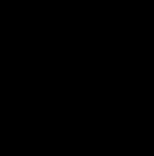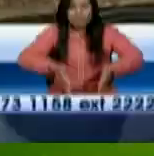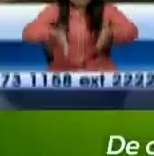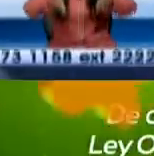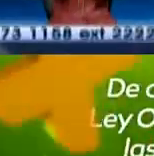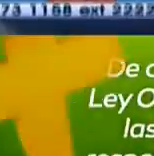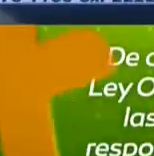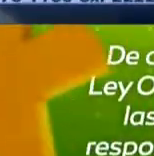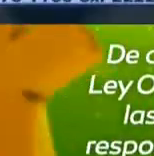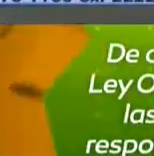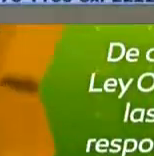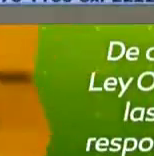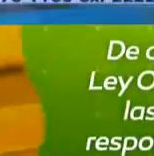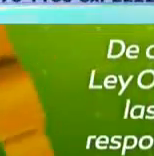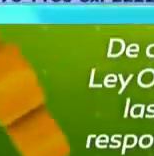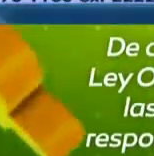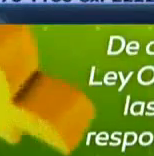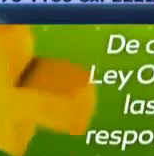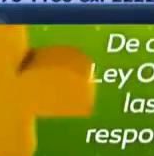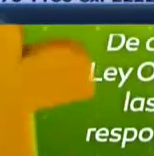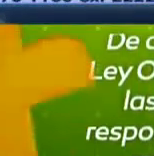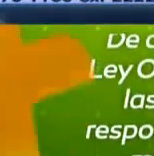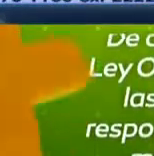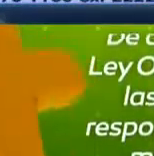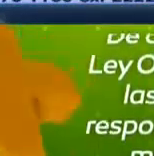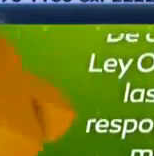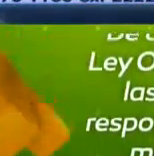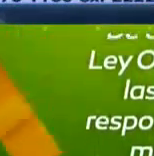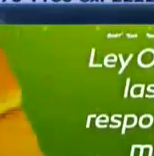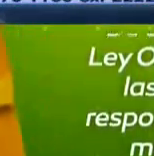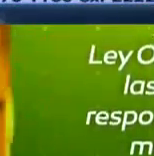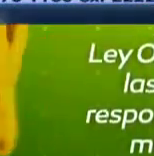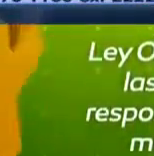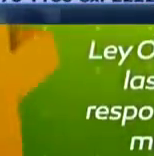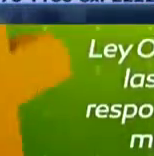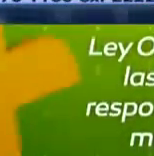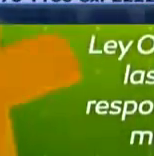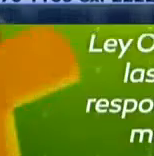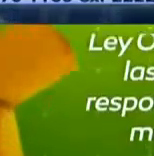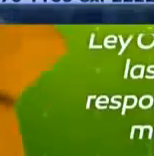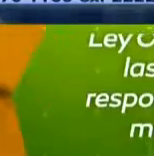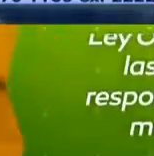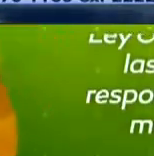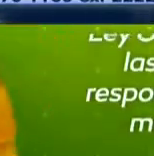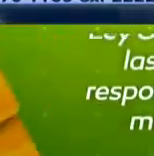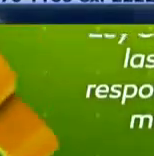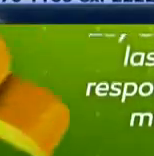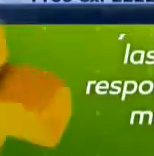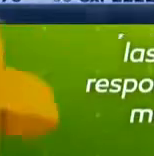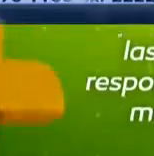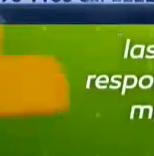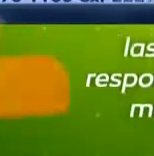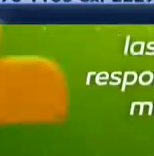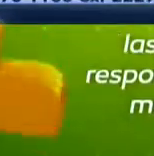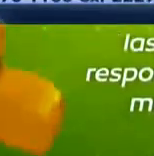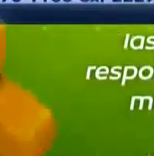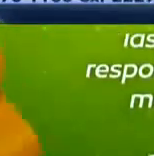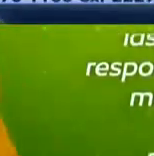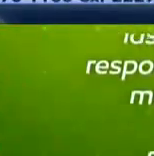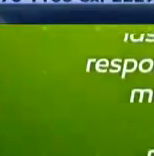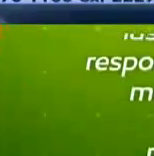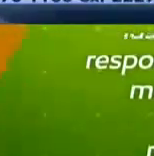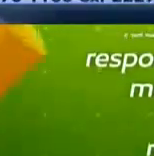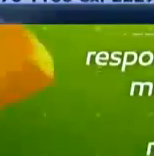importante. La ruta de entrenamiento se inauguró a propósito del Día Internacional Sin Auto y esta estará dispuesta para su uso únicamente los